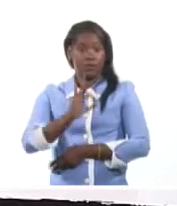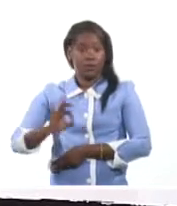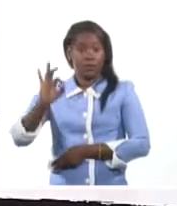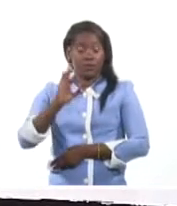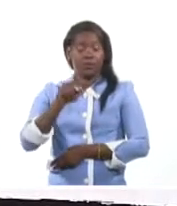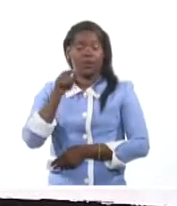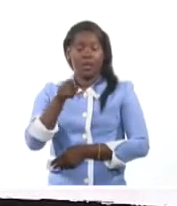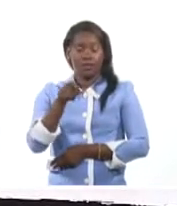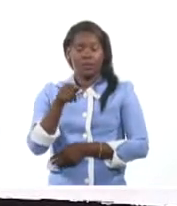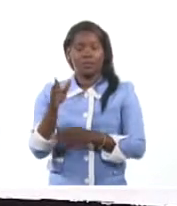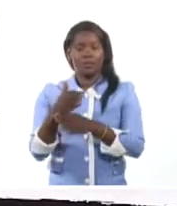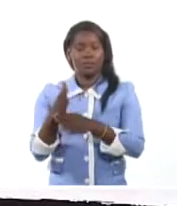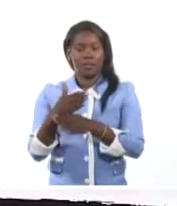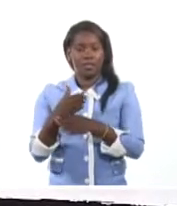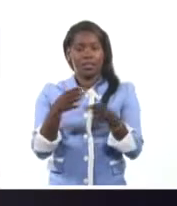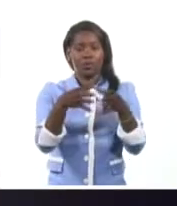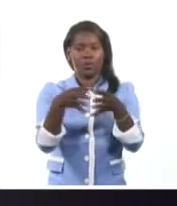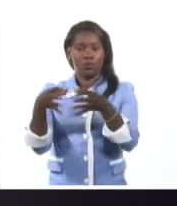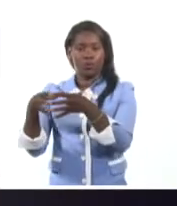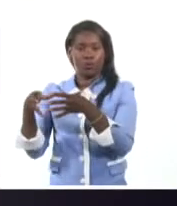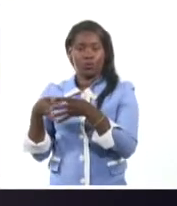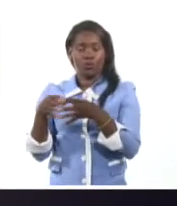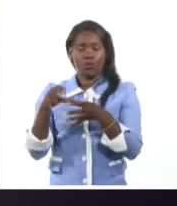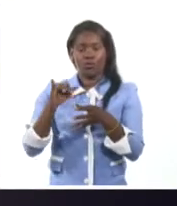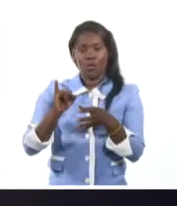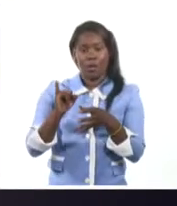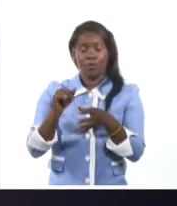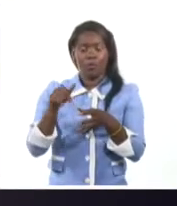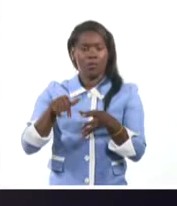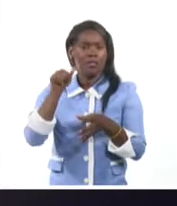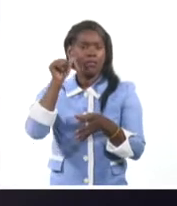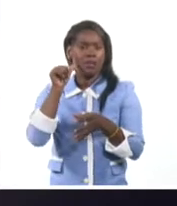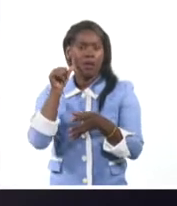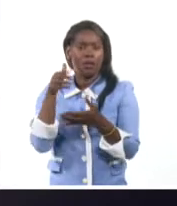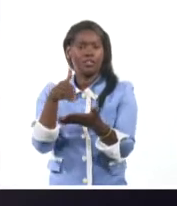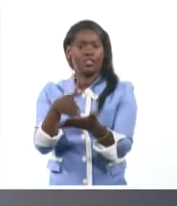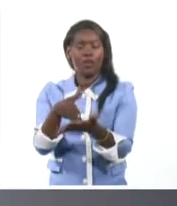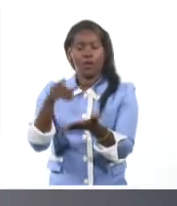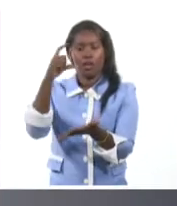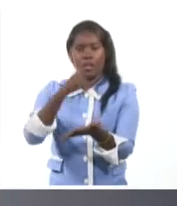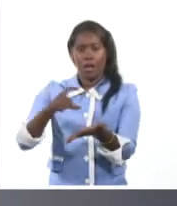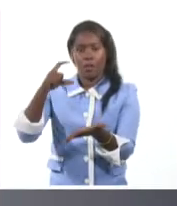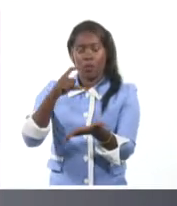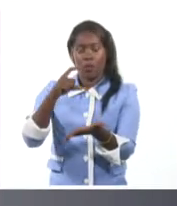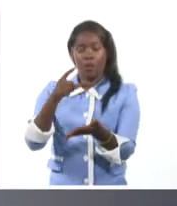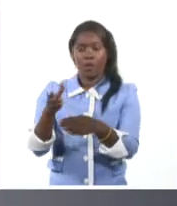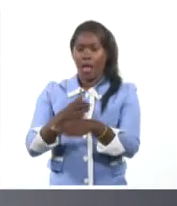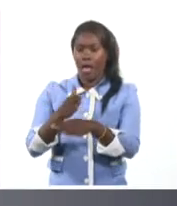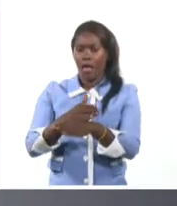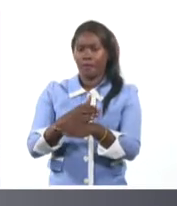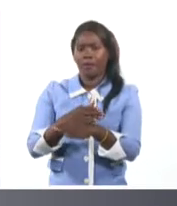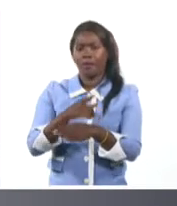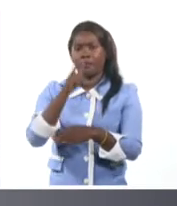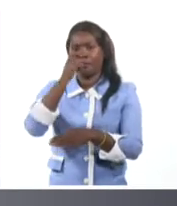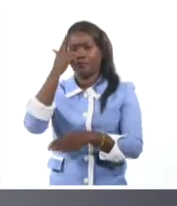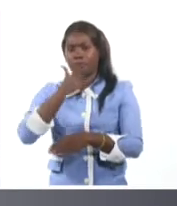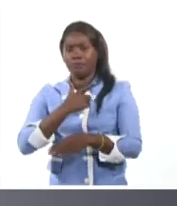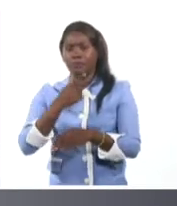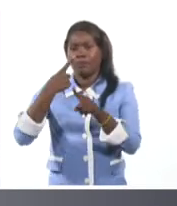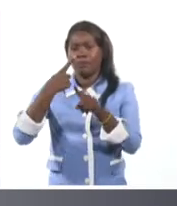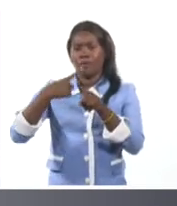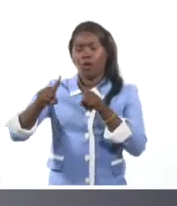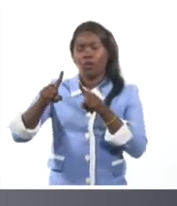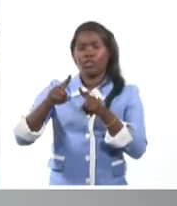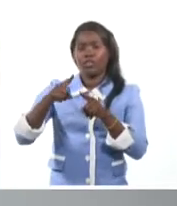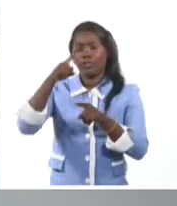de 6 equipos. Este sábado estuvo en Camagüey, también ha estado en Santi Spíritus y Ciego de Ávila, según reseña en su cuenta en Twitter.